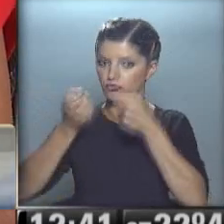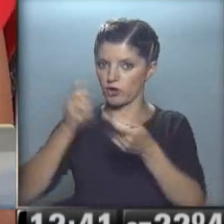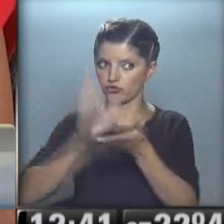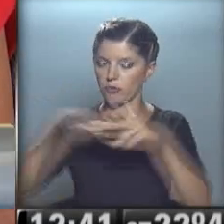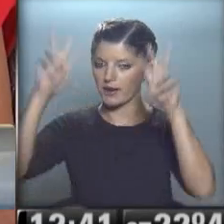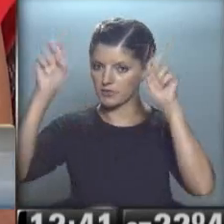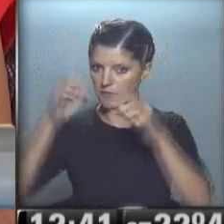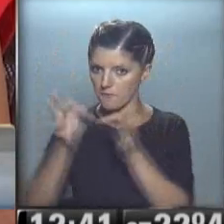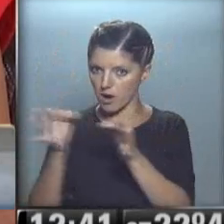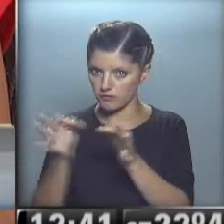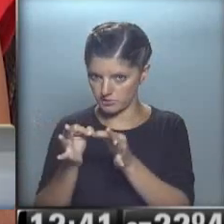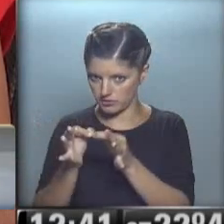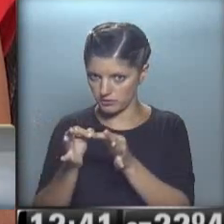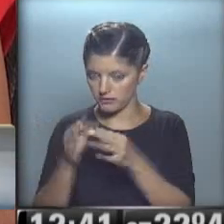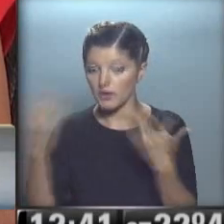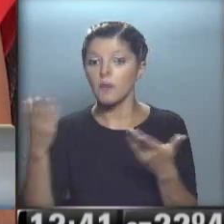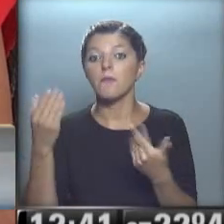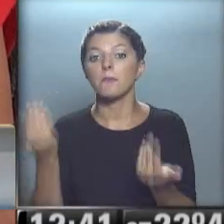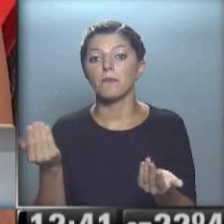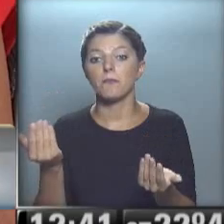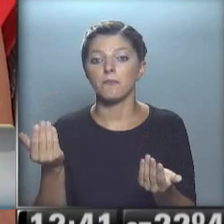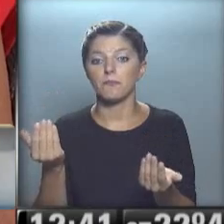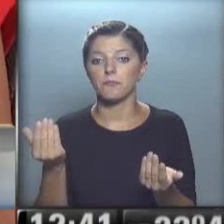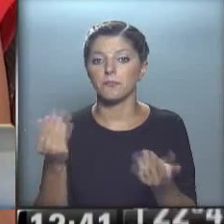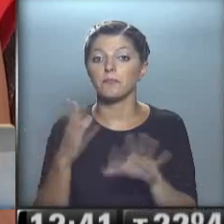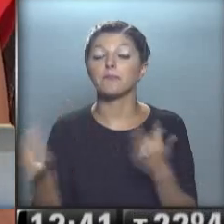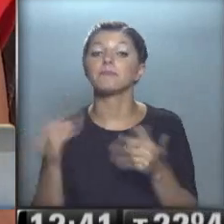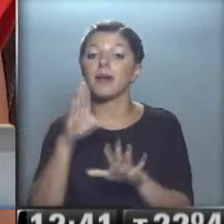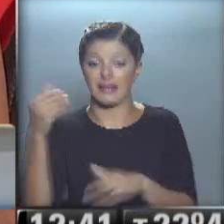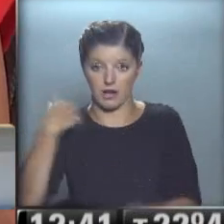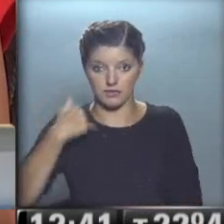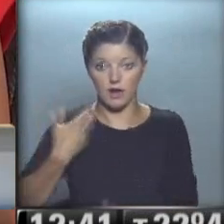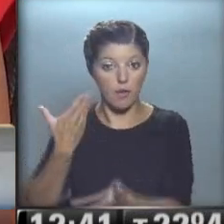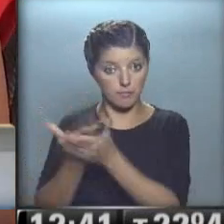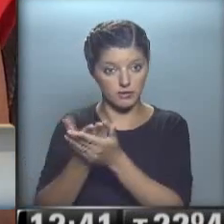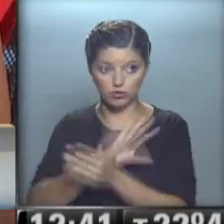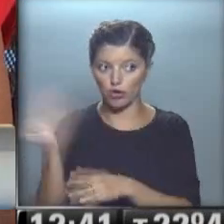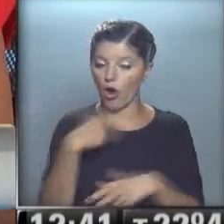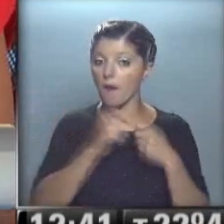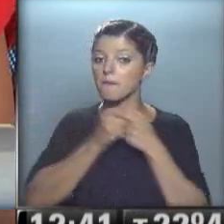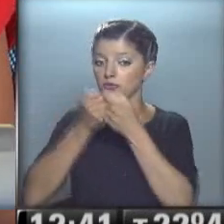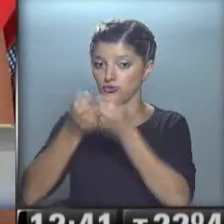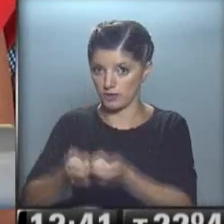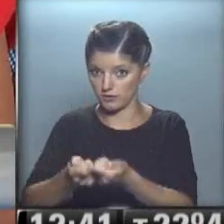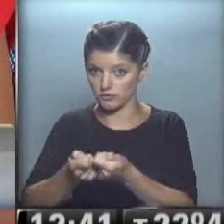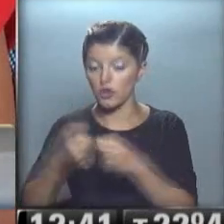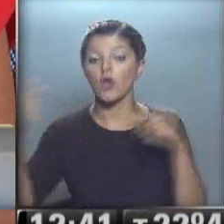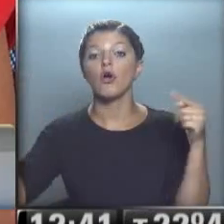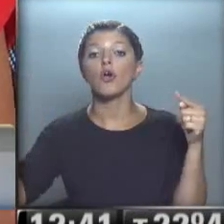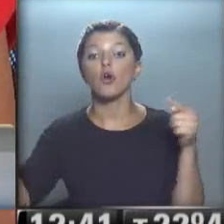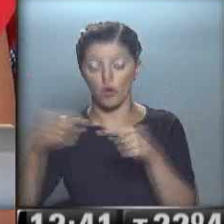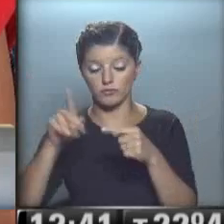de la del reconocimiento de de la posición Argentina el tema del contra el